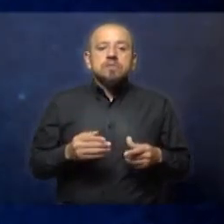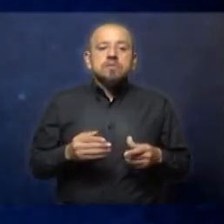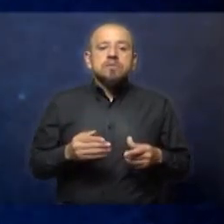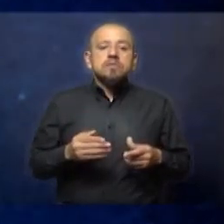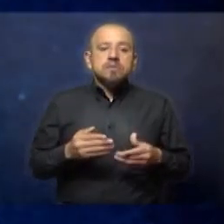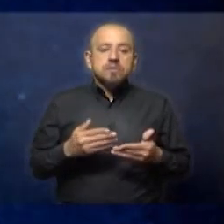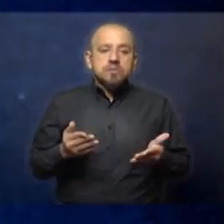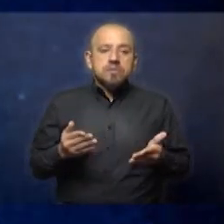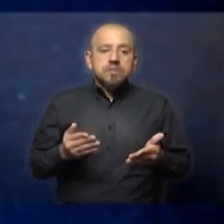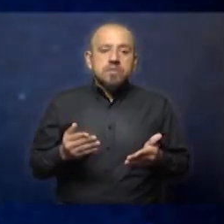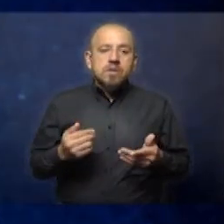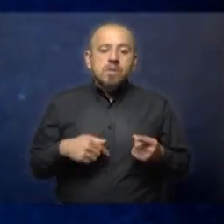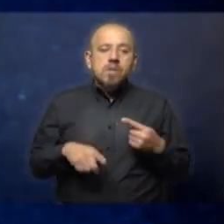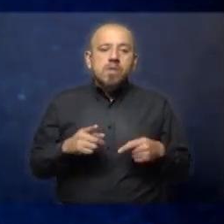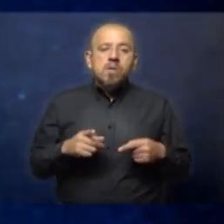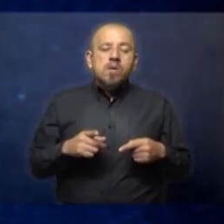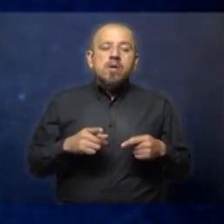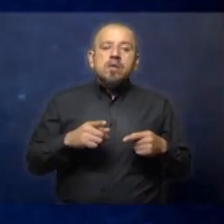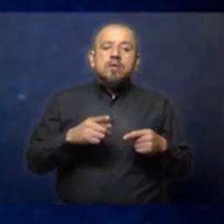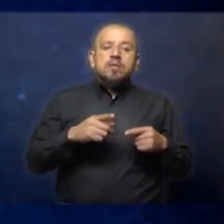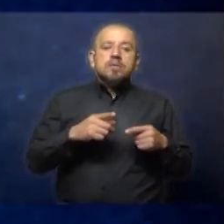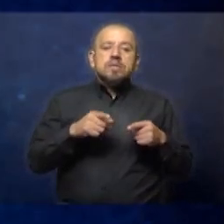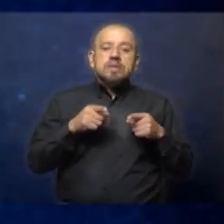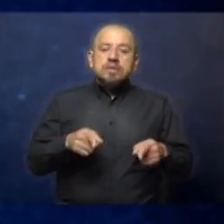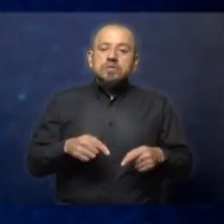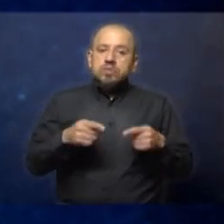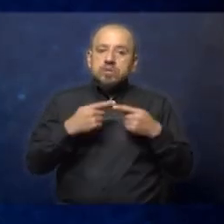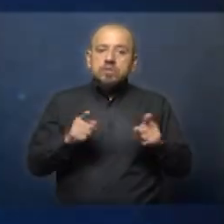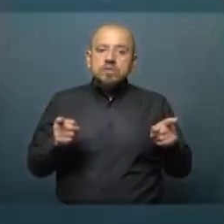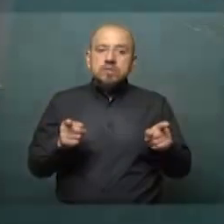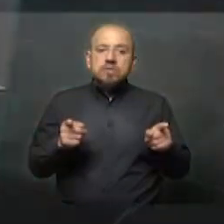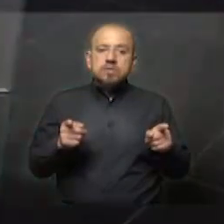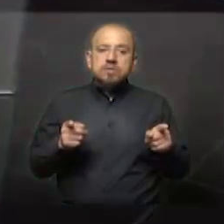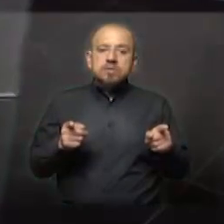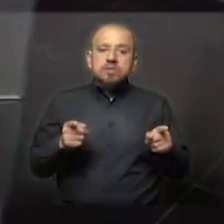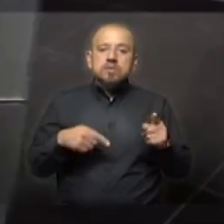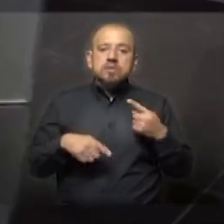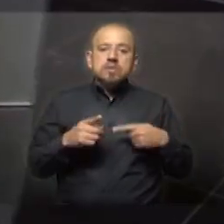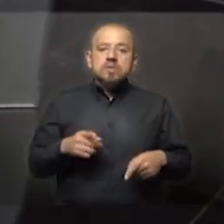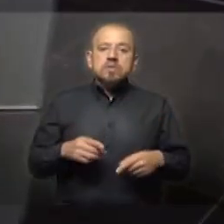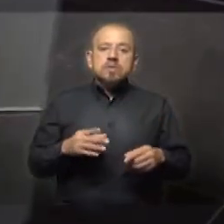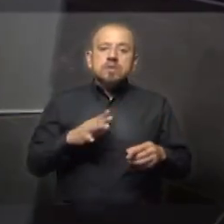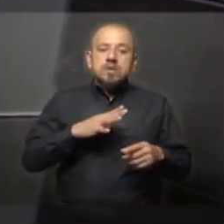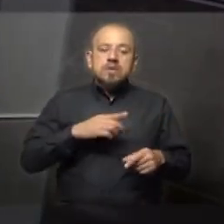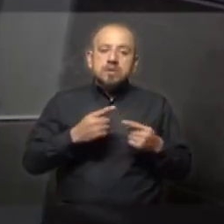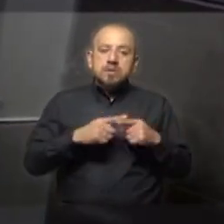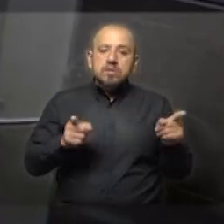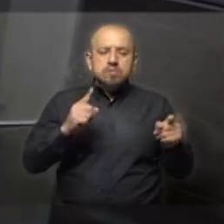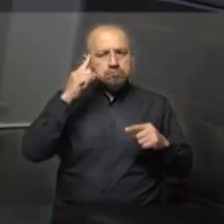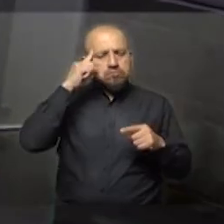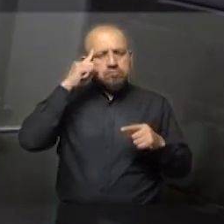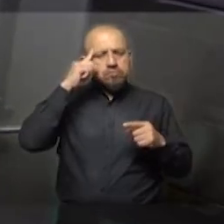hecho no así como distinguía cuestiones de derechos normativas es una diferencia sexual frente a la que puede haber diferentes interpretaciones